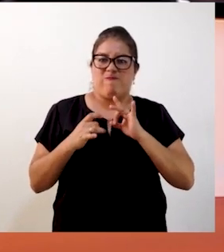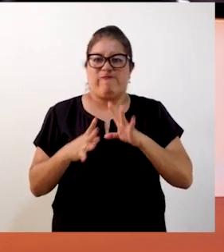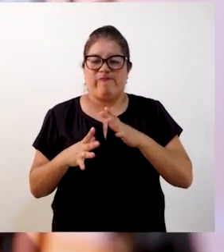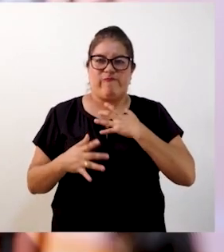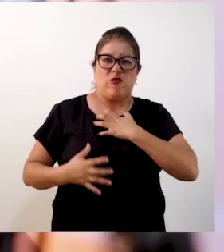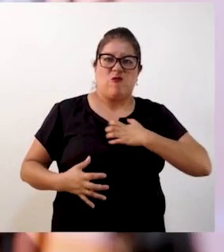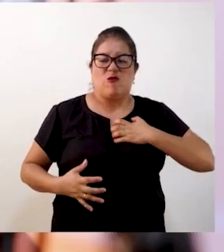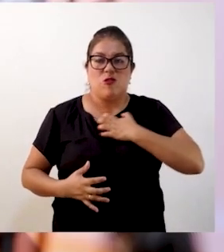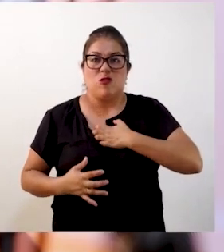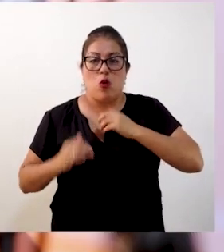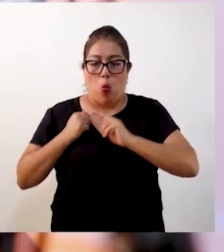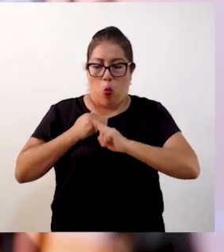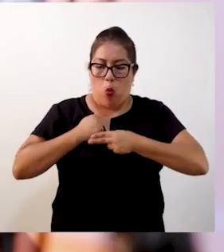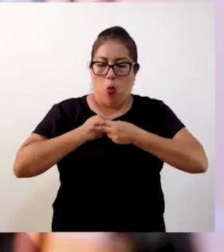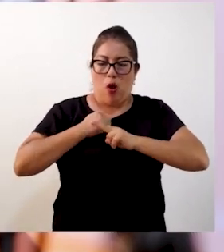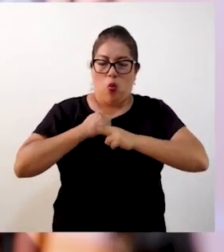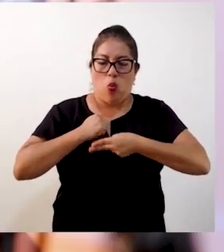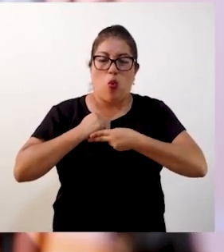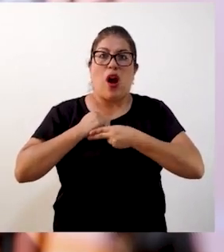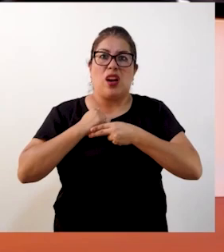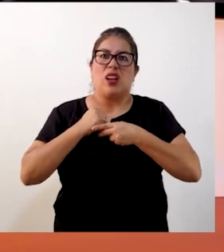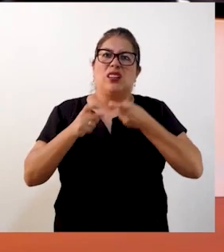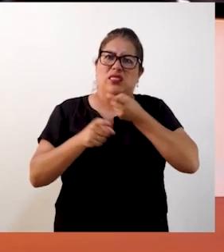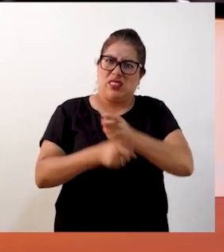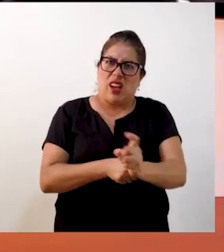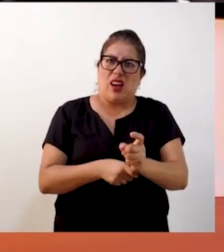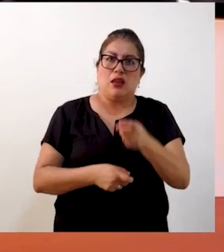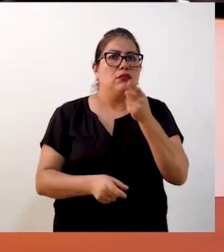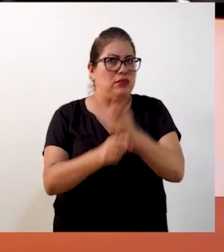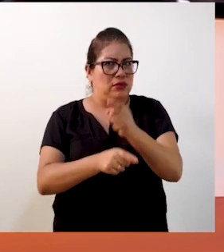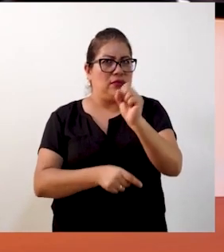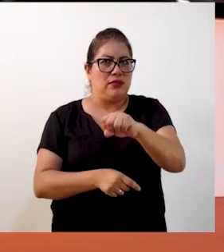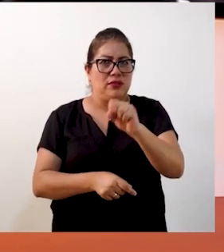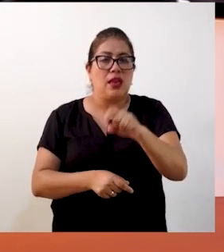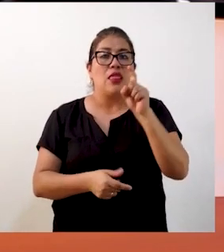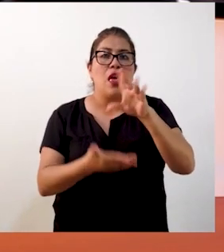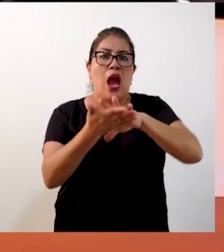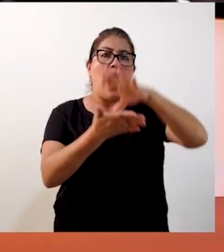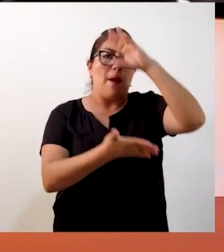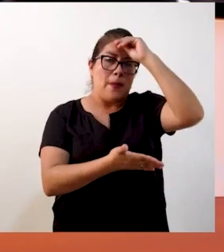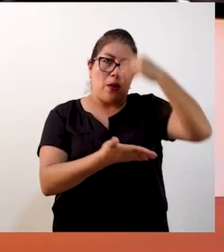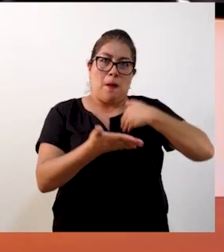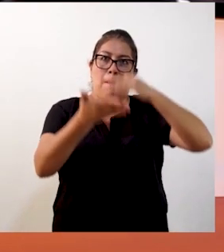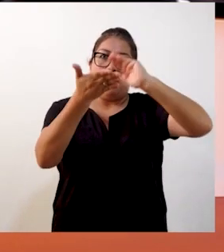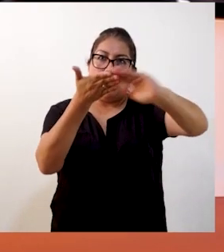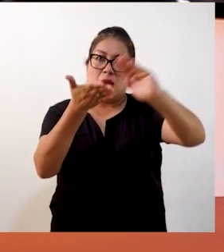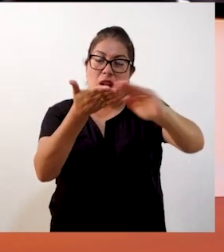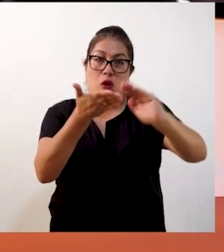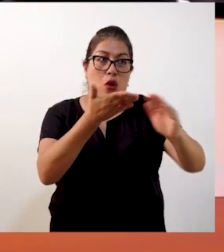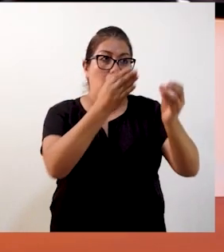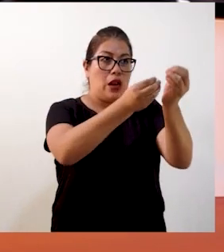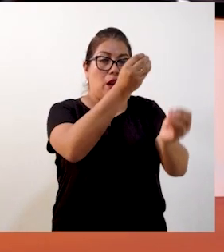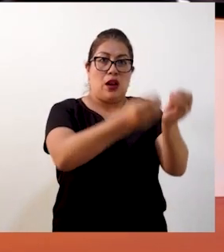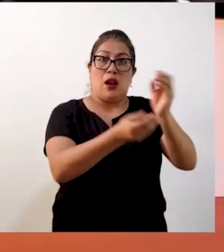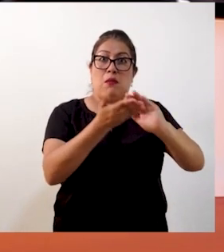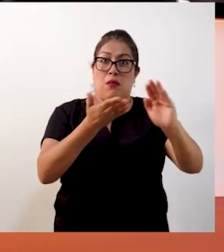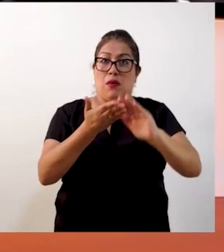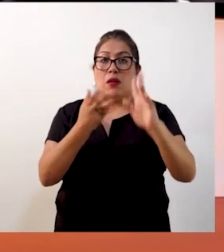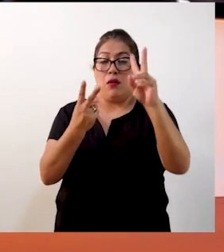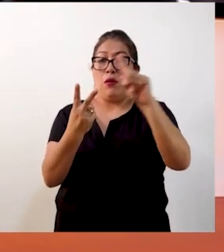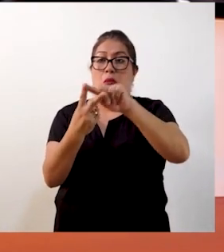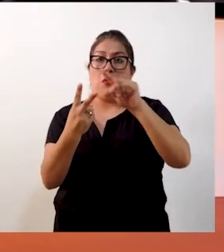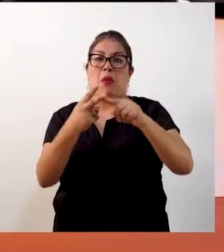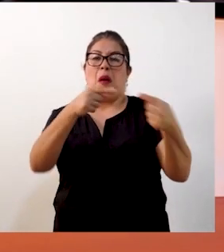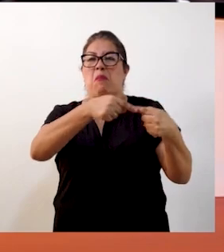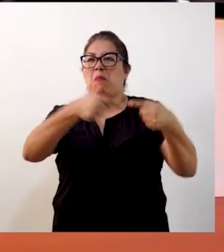rencor, y lo guarda, le hace daño. Exactamente. Entonces, aprender a perdonar, aprender a abrazar. A veces